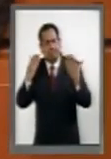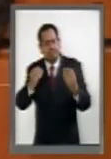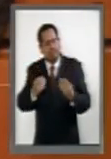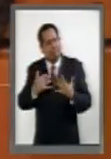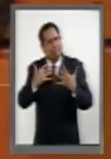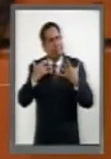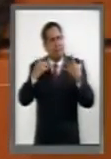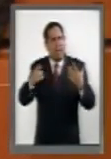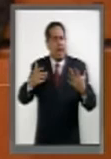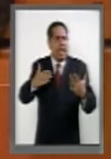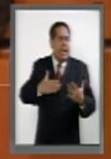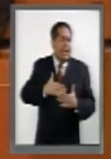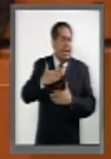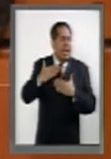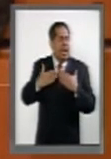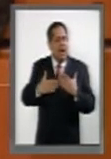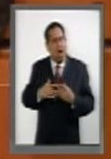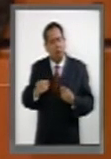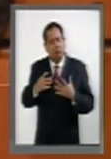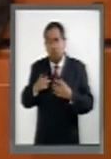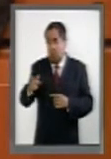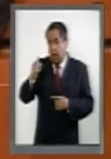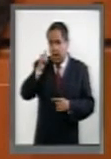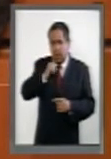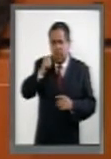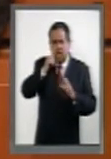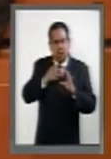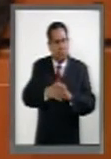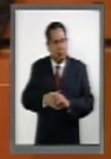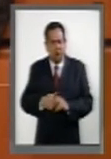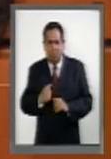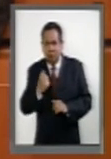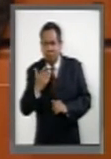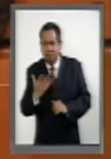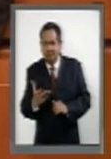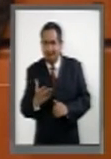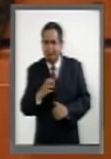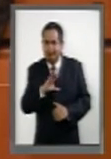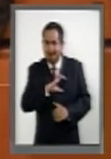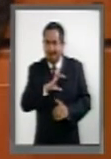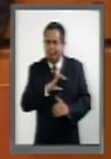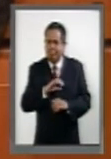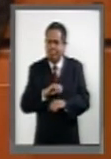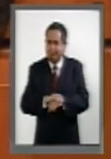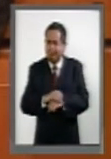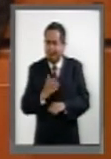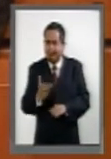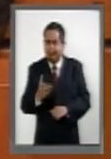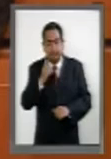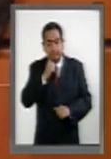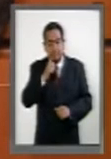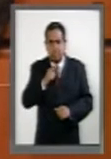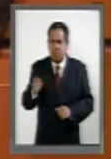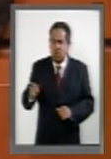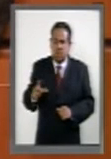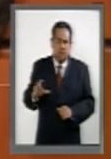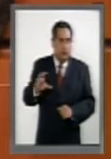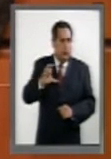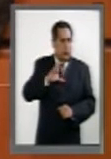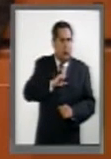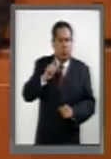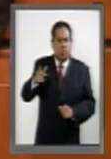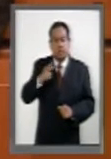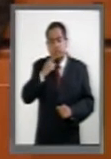carácter alegre, quien siempre tenía la palma de la mano abierta ofreciendo su amistad. Apasionado por su